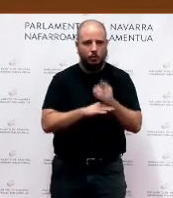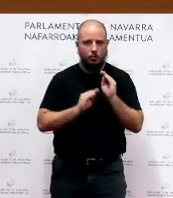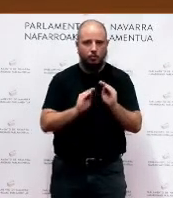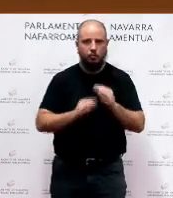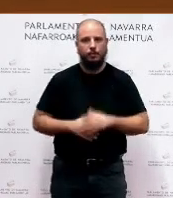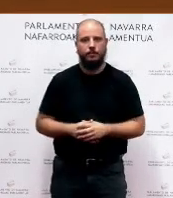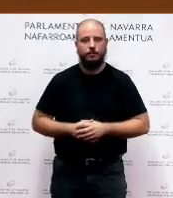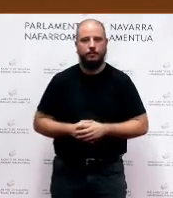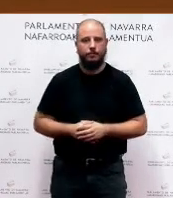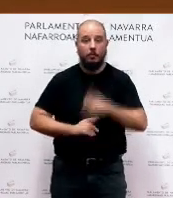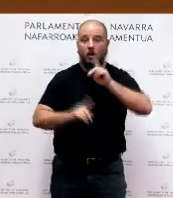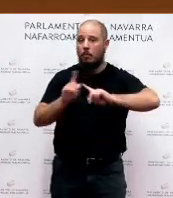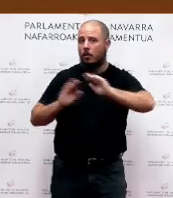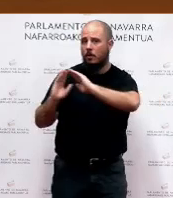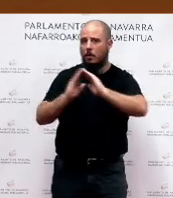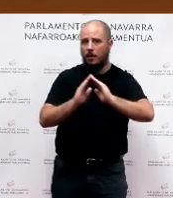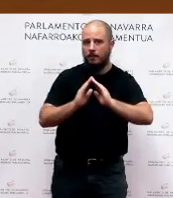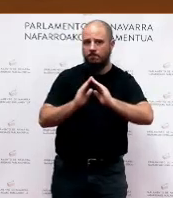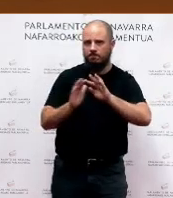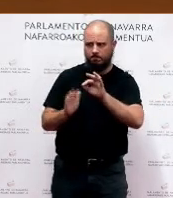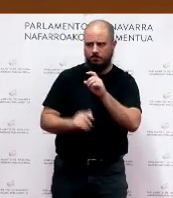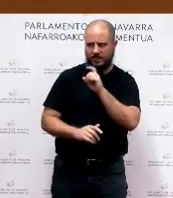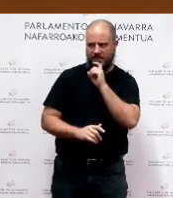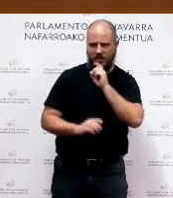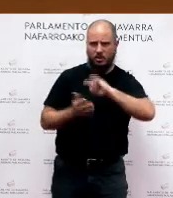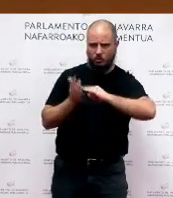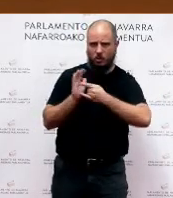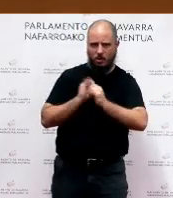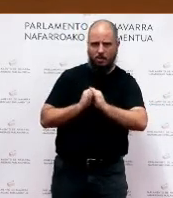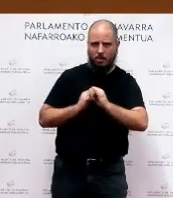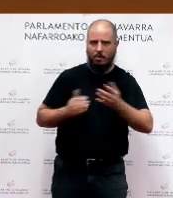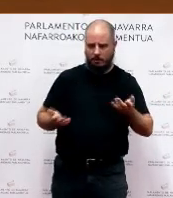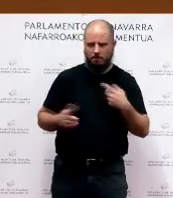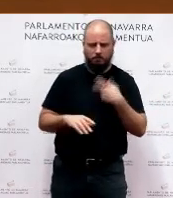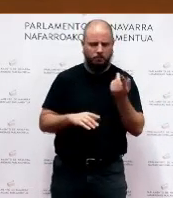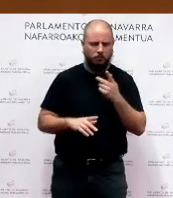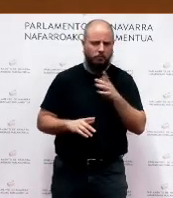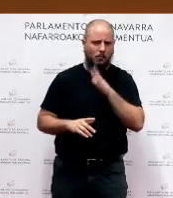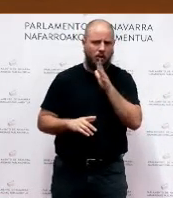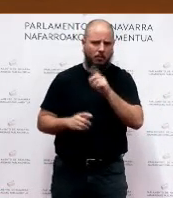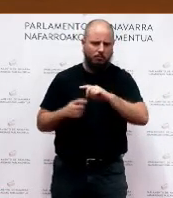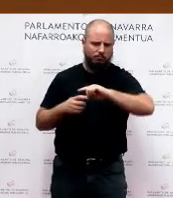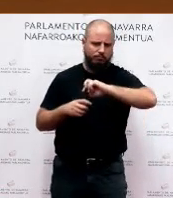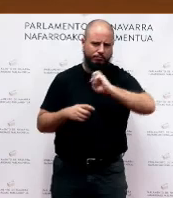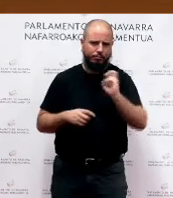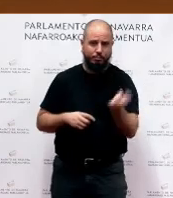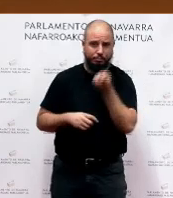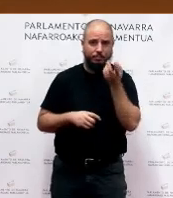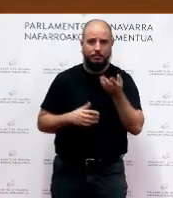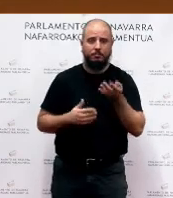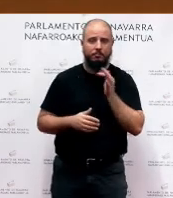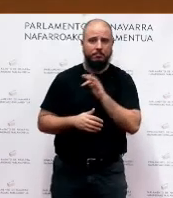Que el problema de la vivienda es complejo, es multifactorial y que afecta a casi todas